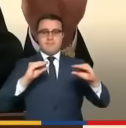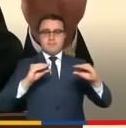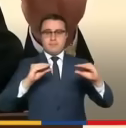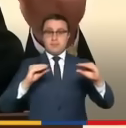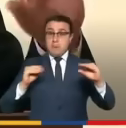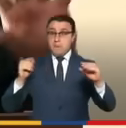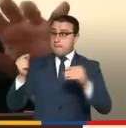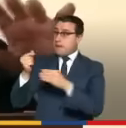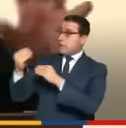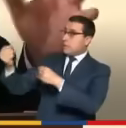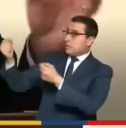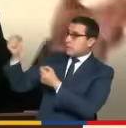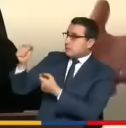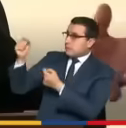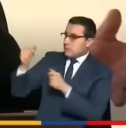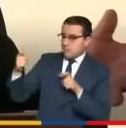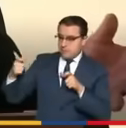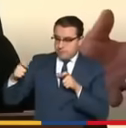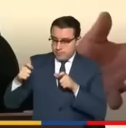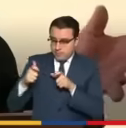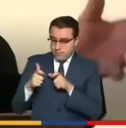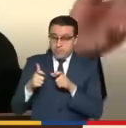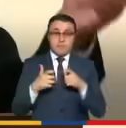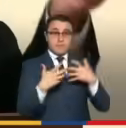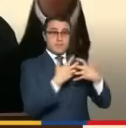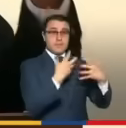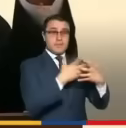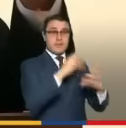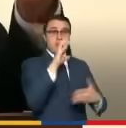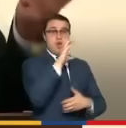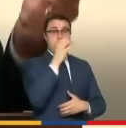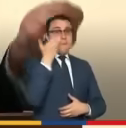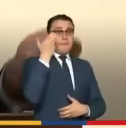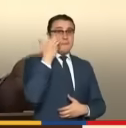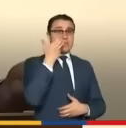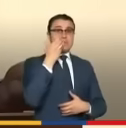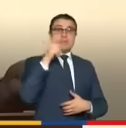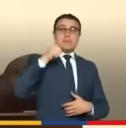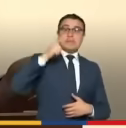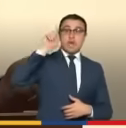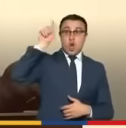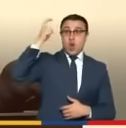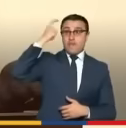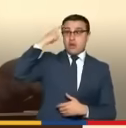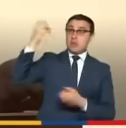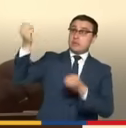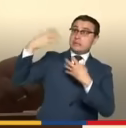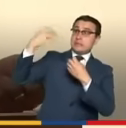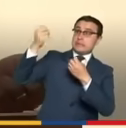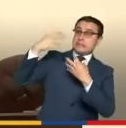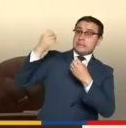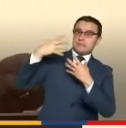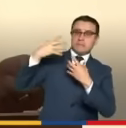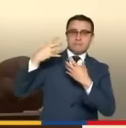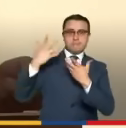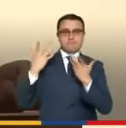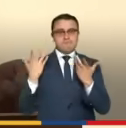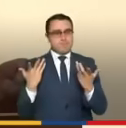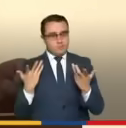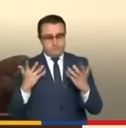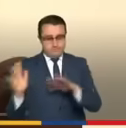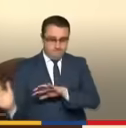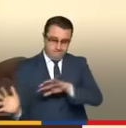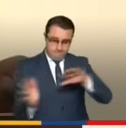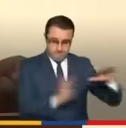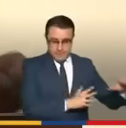cotizantes. Y el sistema Colpensiones cada vez demandará más dinero del gobierno. Llegó el momento de